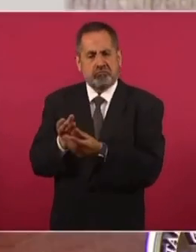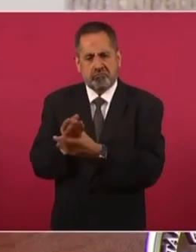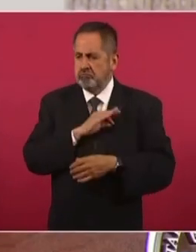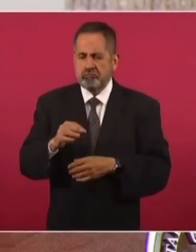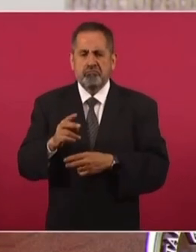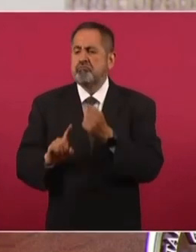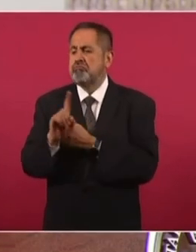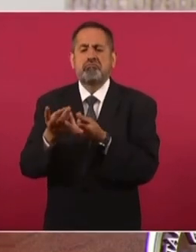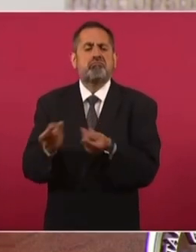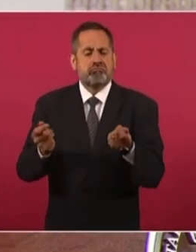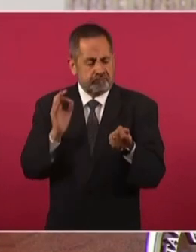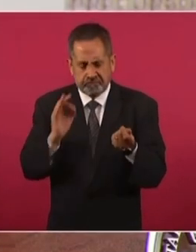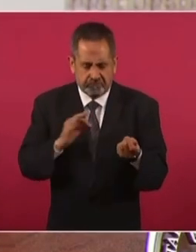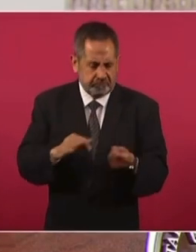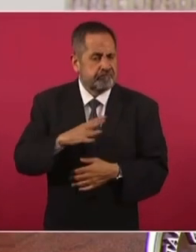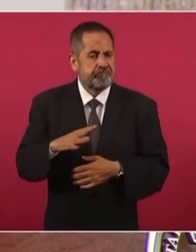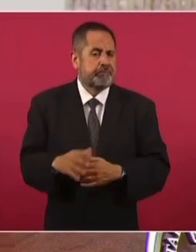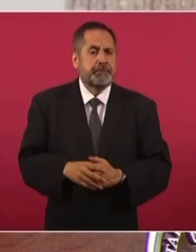al